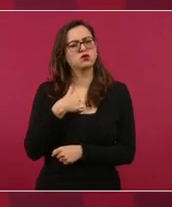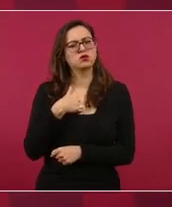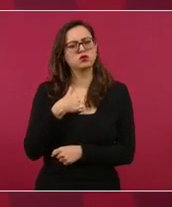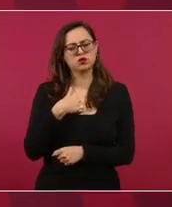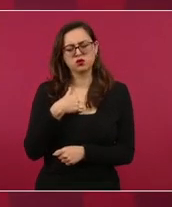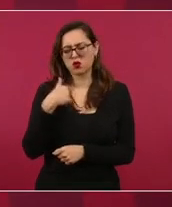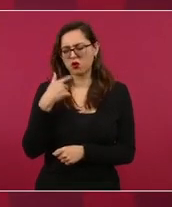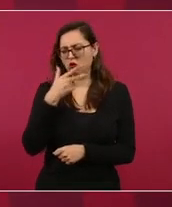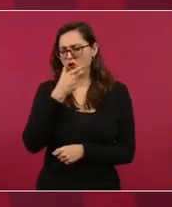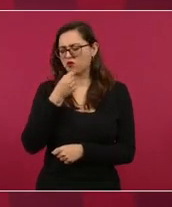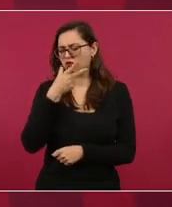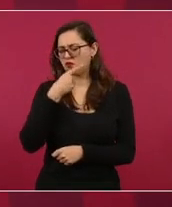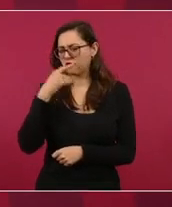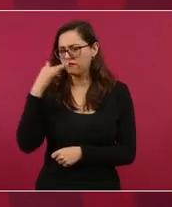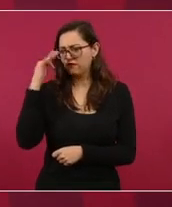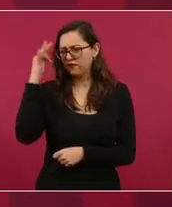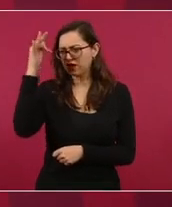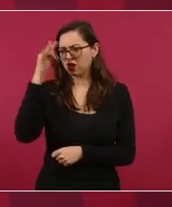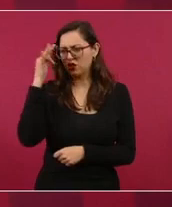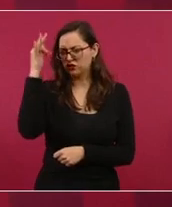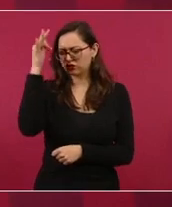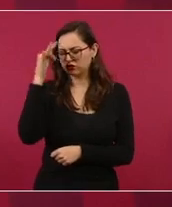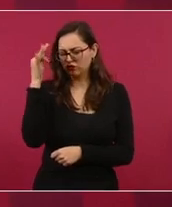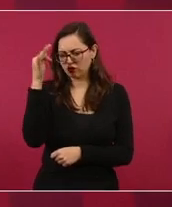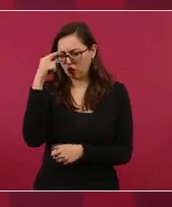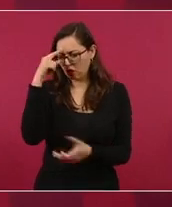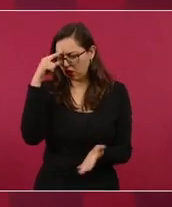un filósofo decía algo